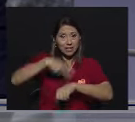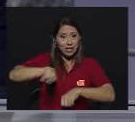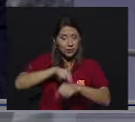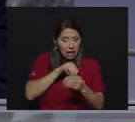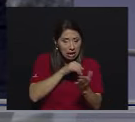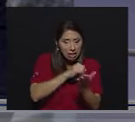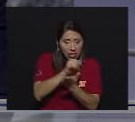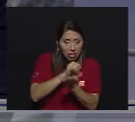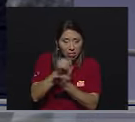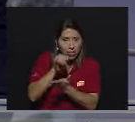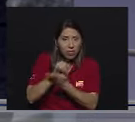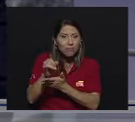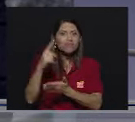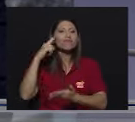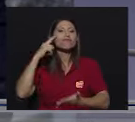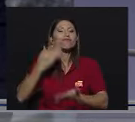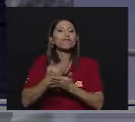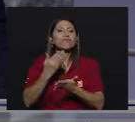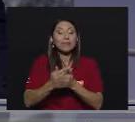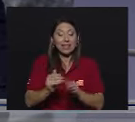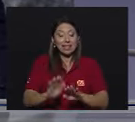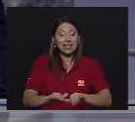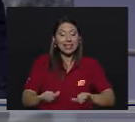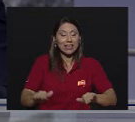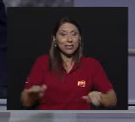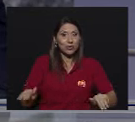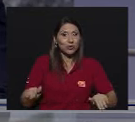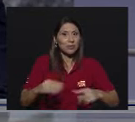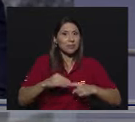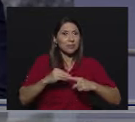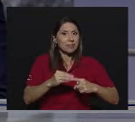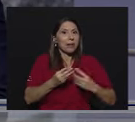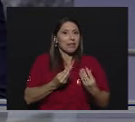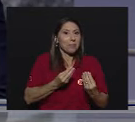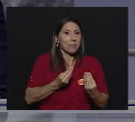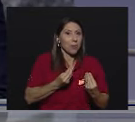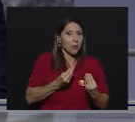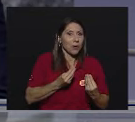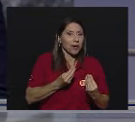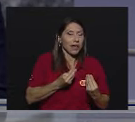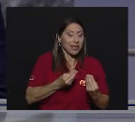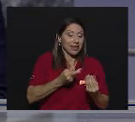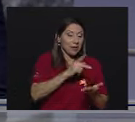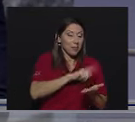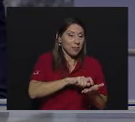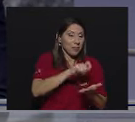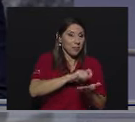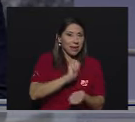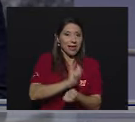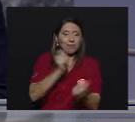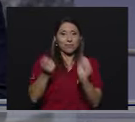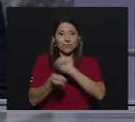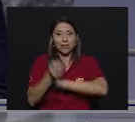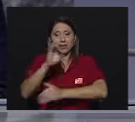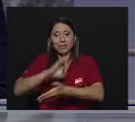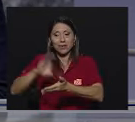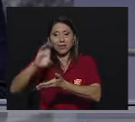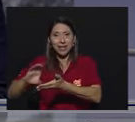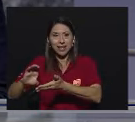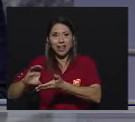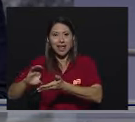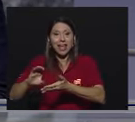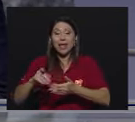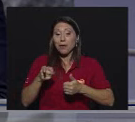nos demuestra que los niños, dentro de sus principales temores de la primaria a la secundaria, está precisamente el enfrentar